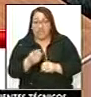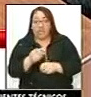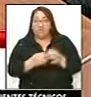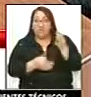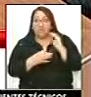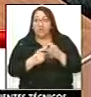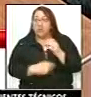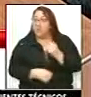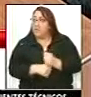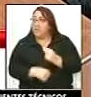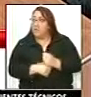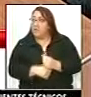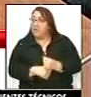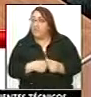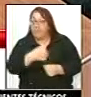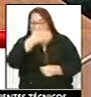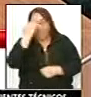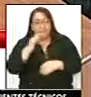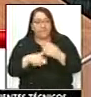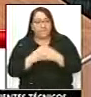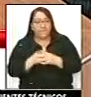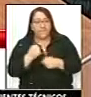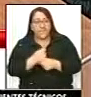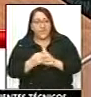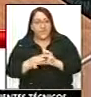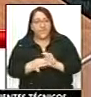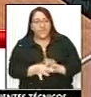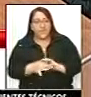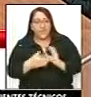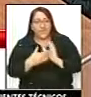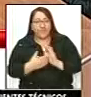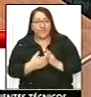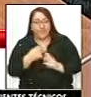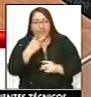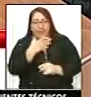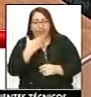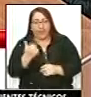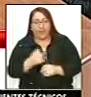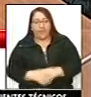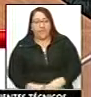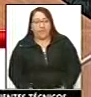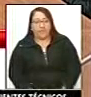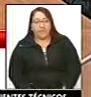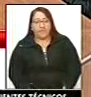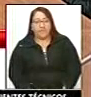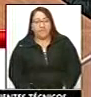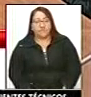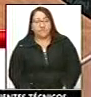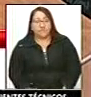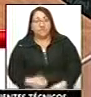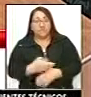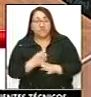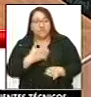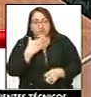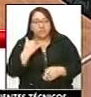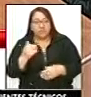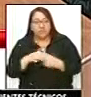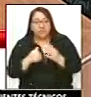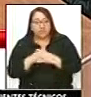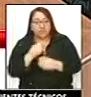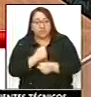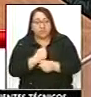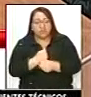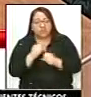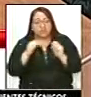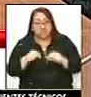es que es un trabajo, es una tarea de todos, es trabajo en conjunto, ¿no? De sentarnos y ver las mejores formas de poder mejorar justamente